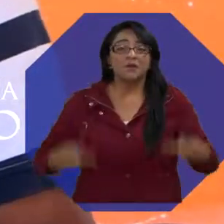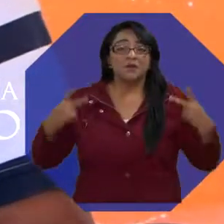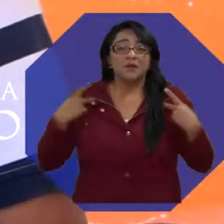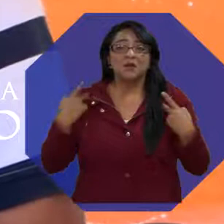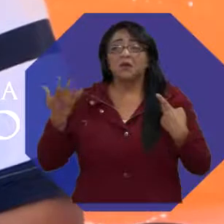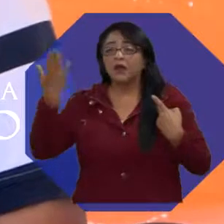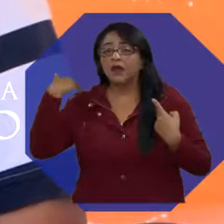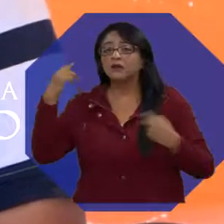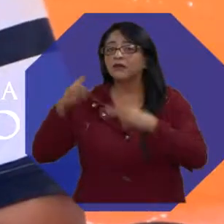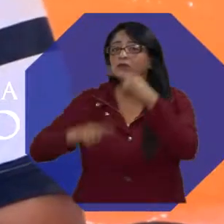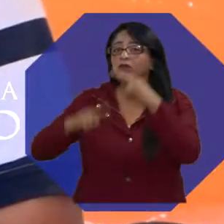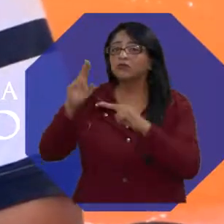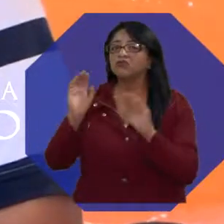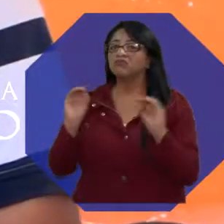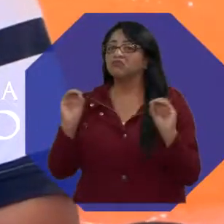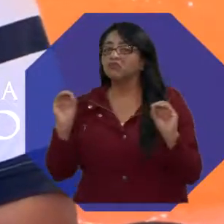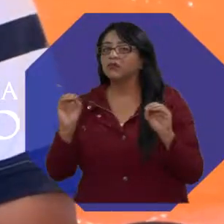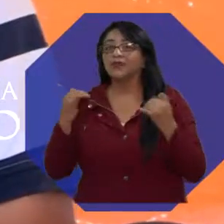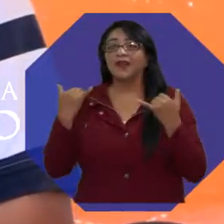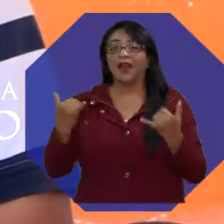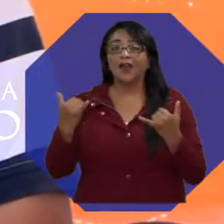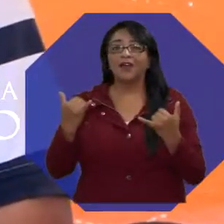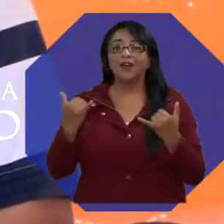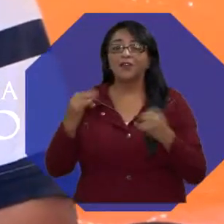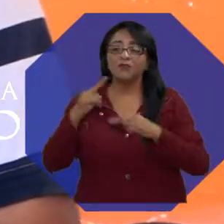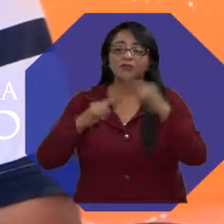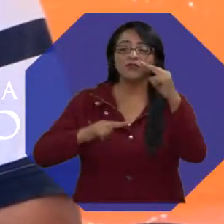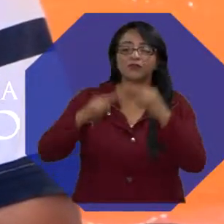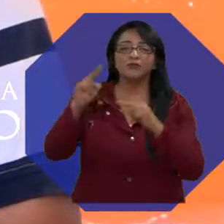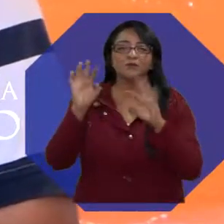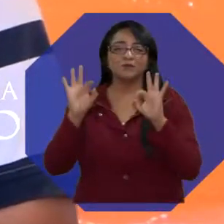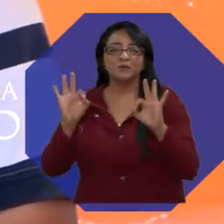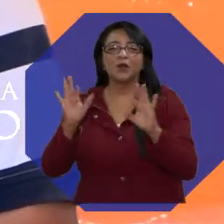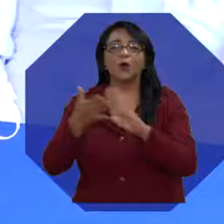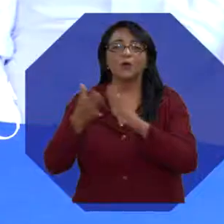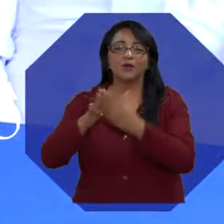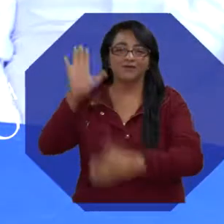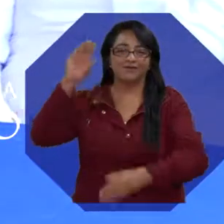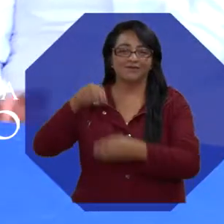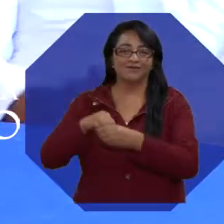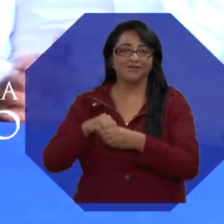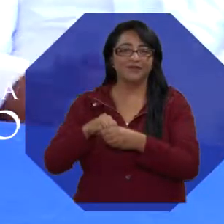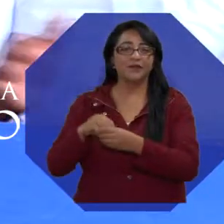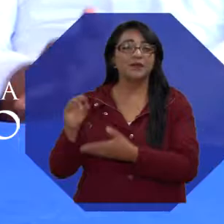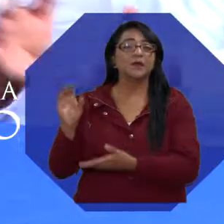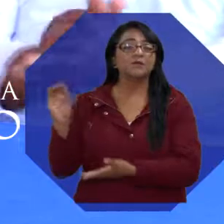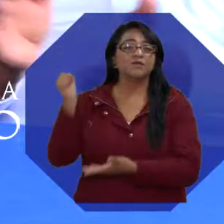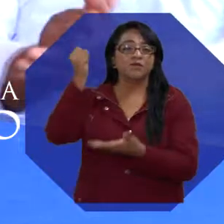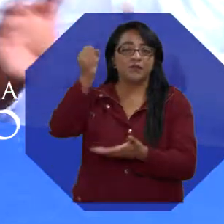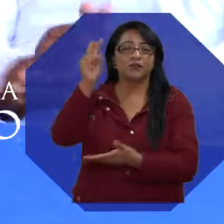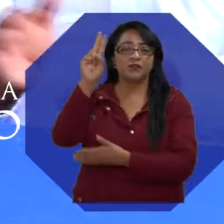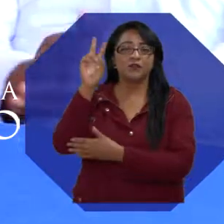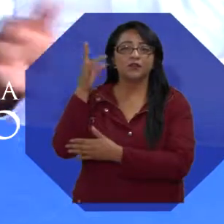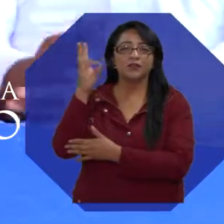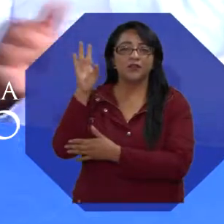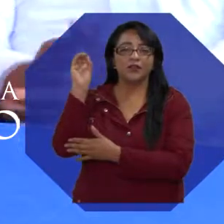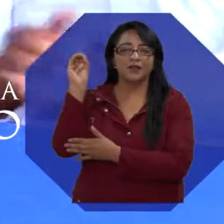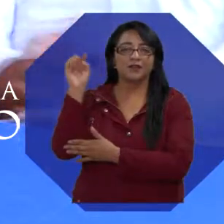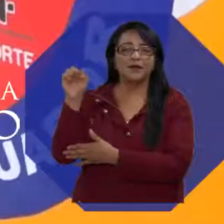pero sin tener las obras lo que queríamos nosotros para esta comunidad. El municipio invierte